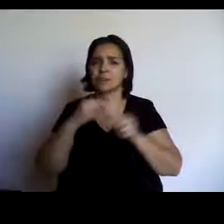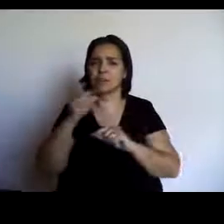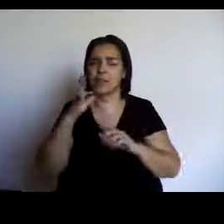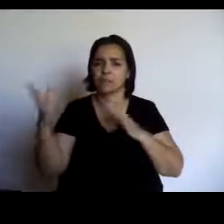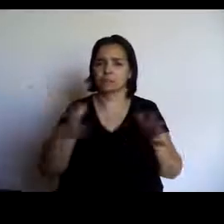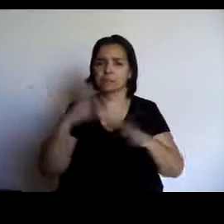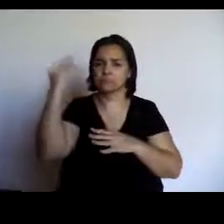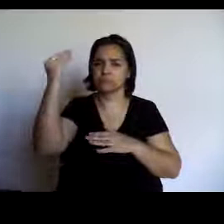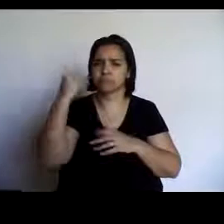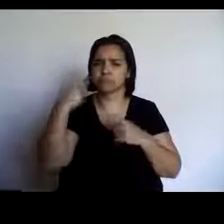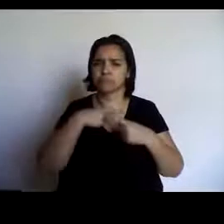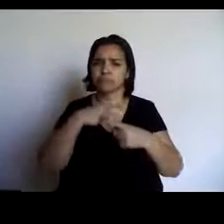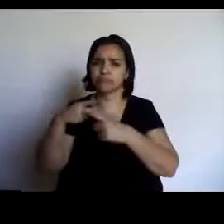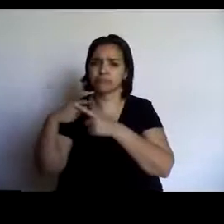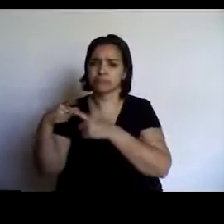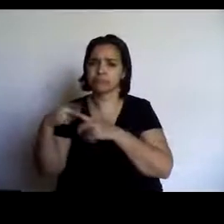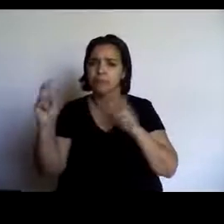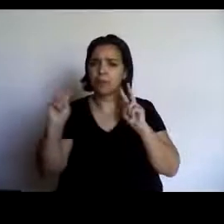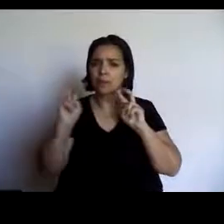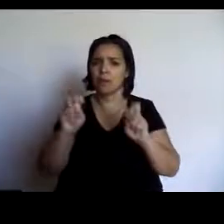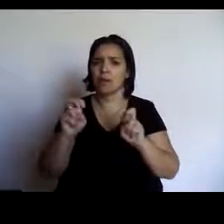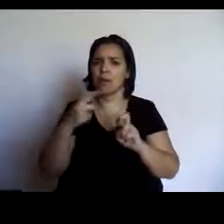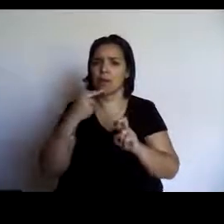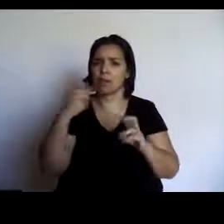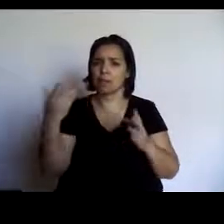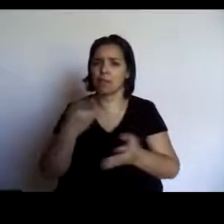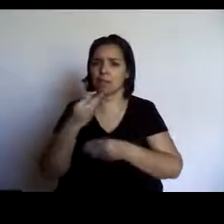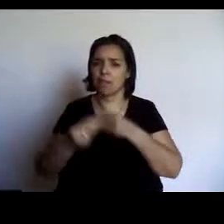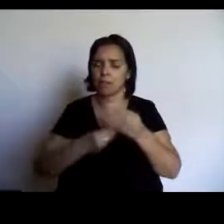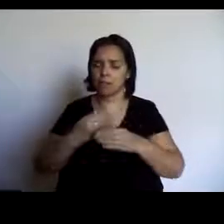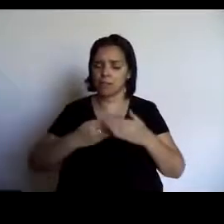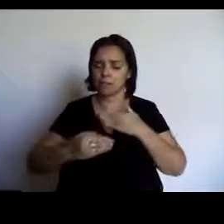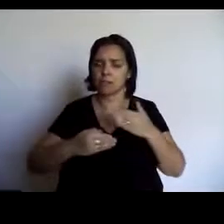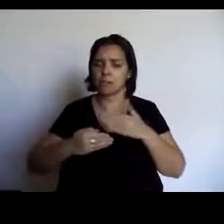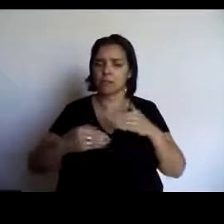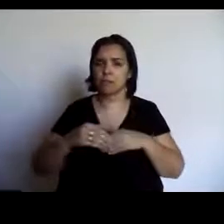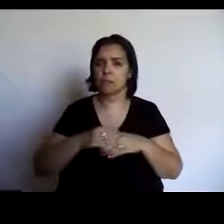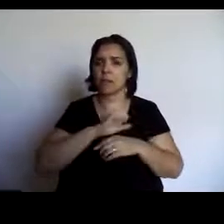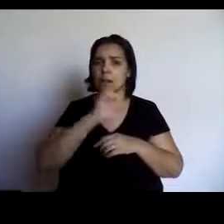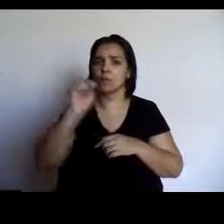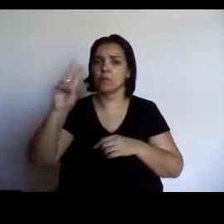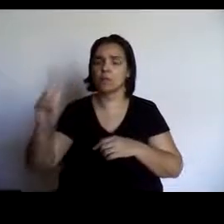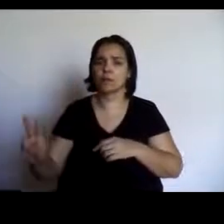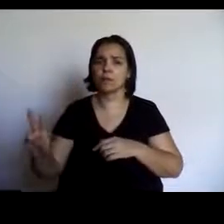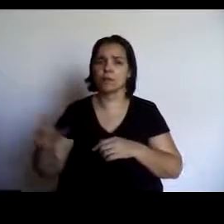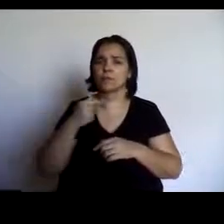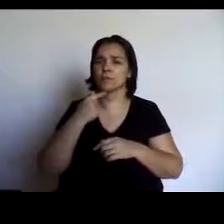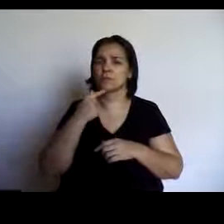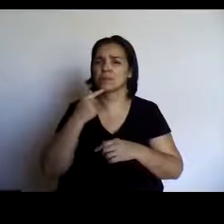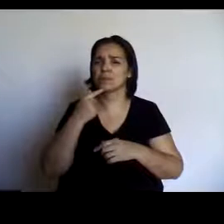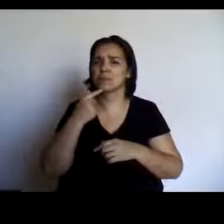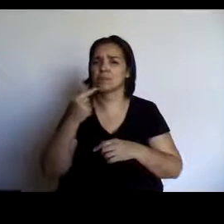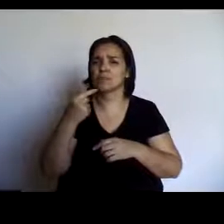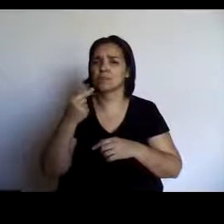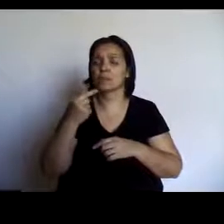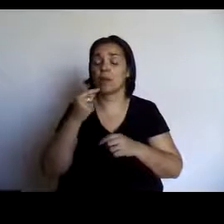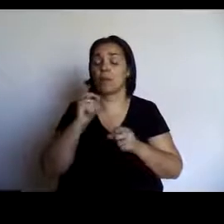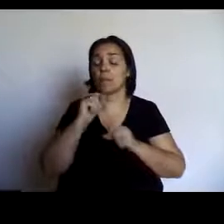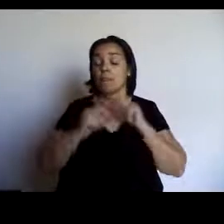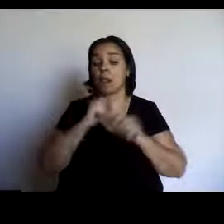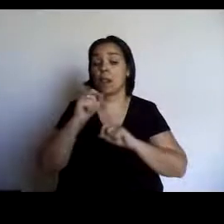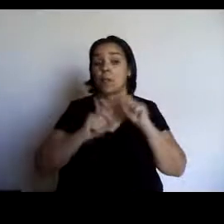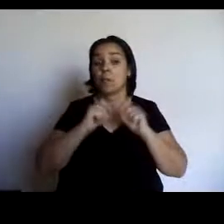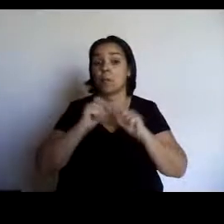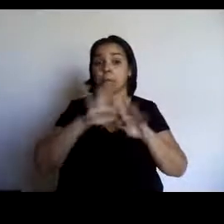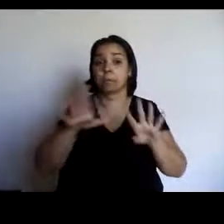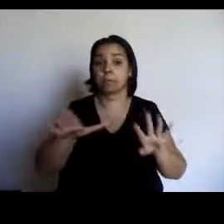y compartir las iniciativas que se están tomando y que se van a tomar desde la Unión Europea para superar las consecuencias del coronavirus,